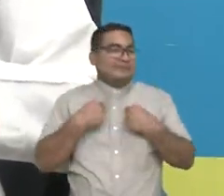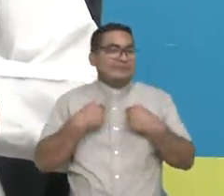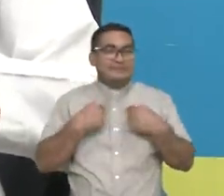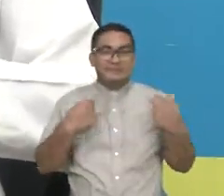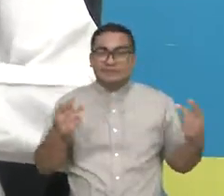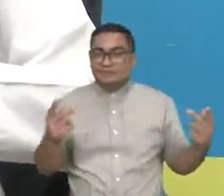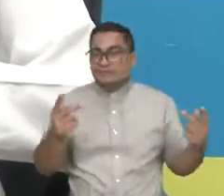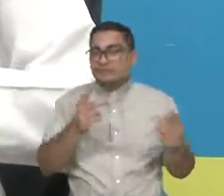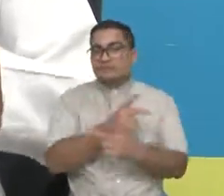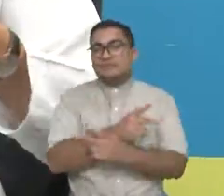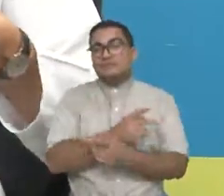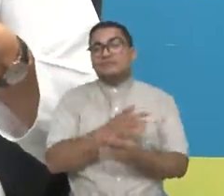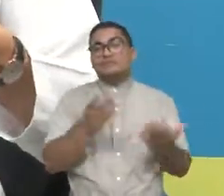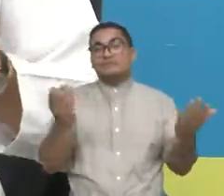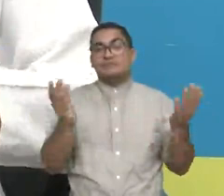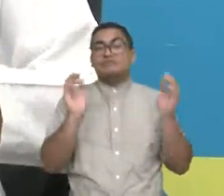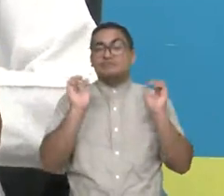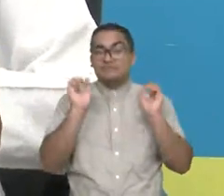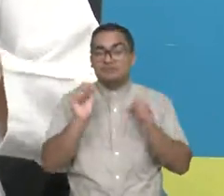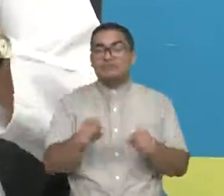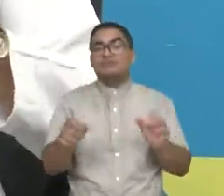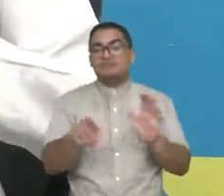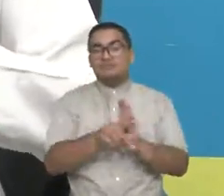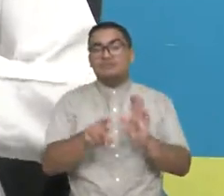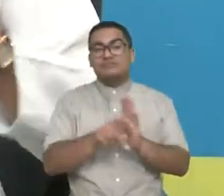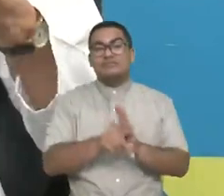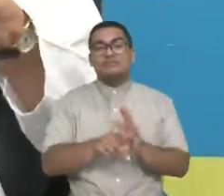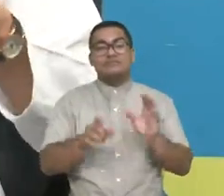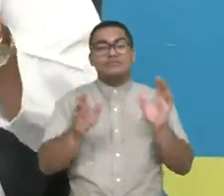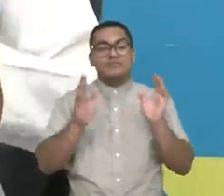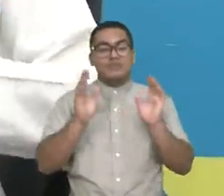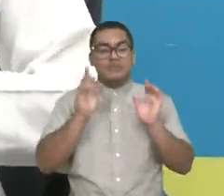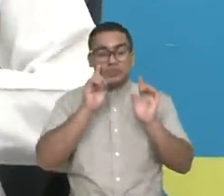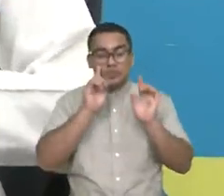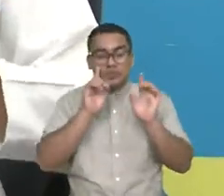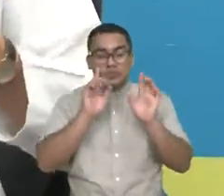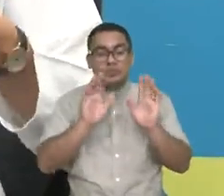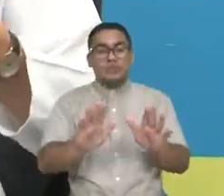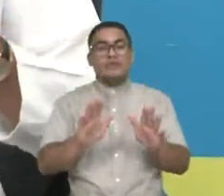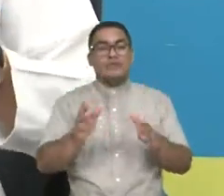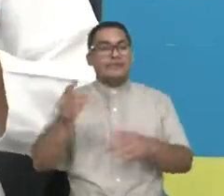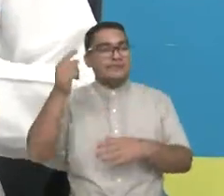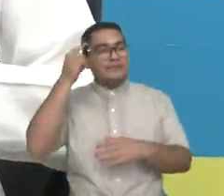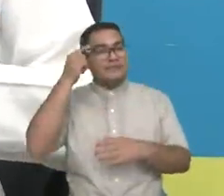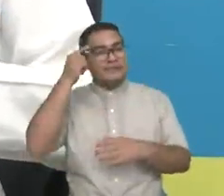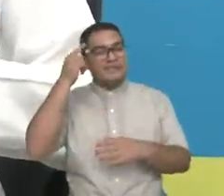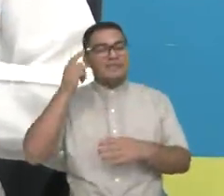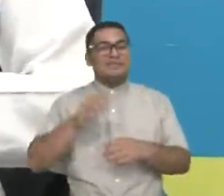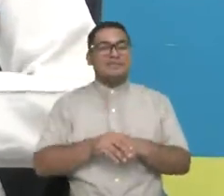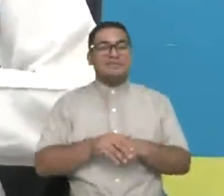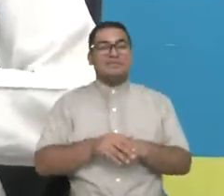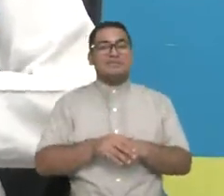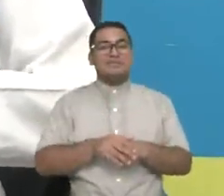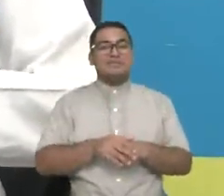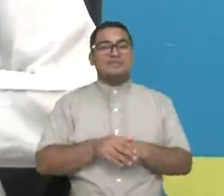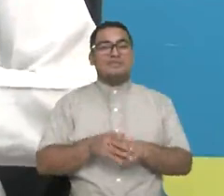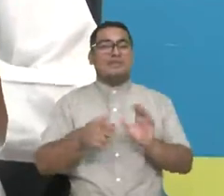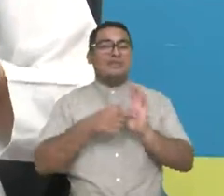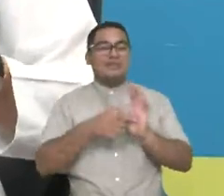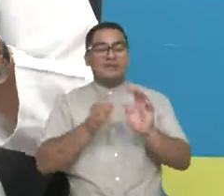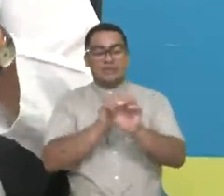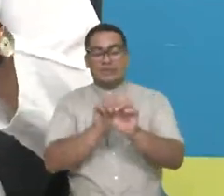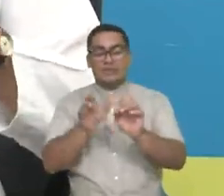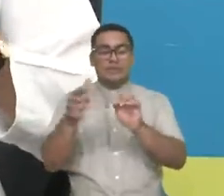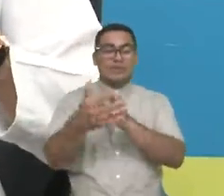extremos que es muy, muy peligroso para nuestra salud física y nuestra salud mental. Aquí no solamente se trata de prevenir el coronavirus,